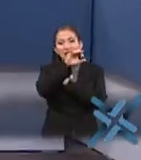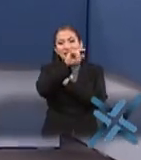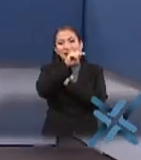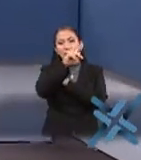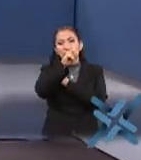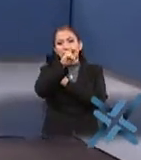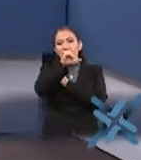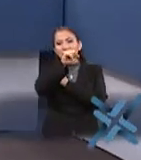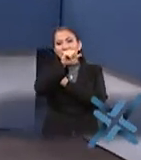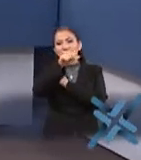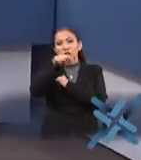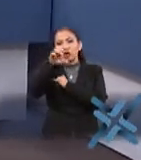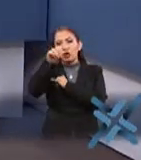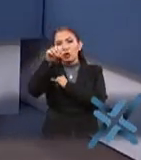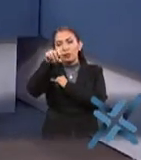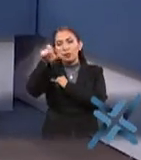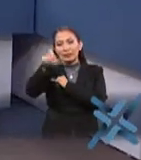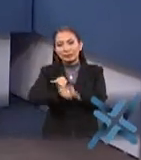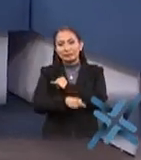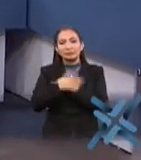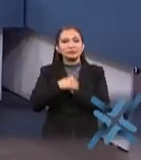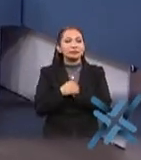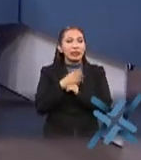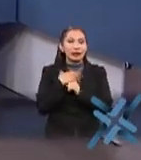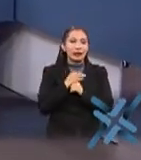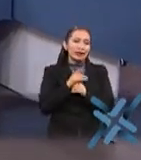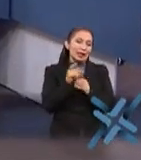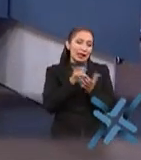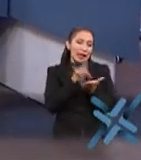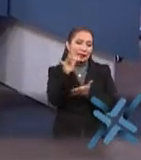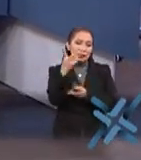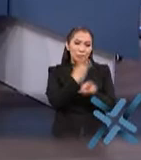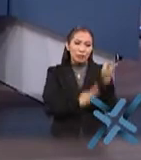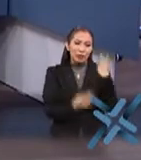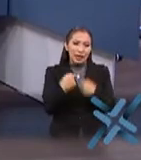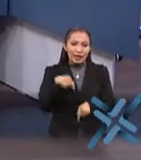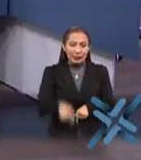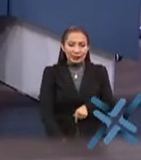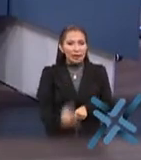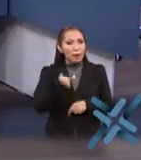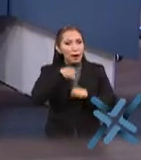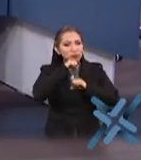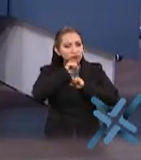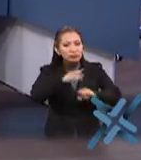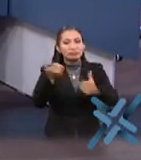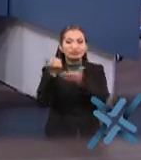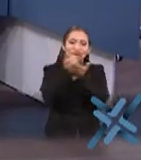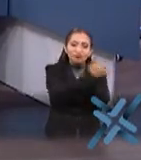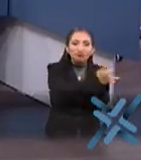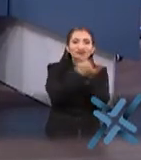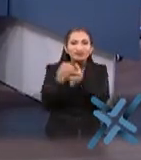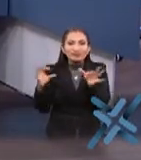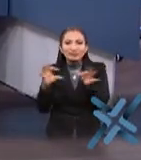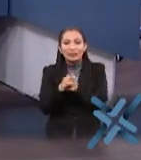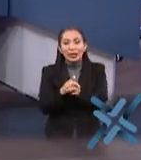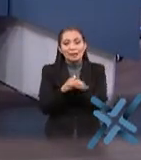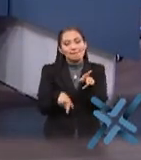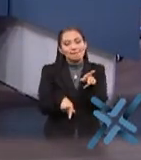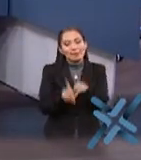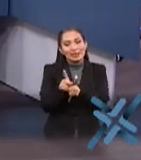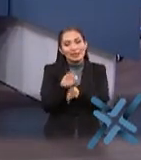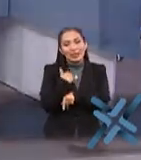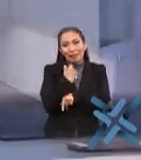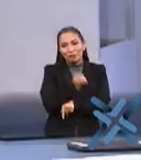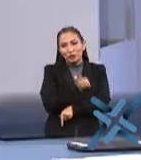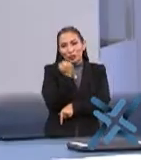CONACYTprensa.mx. Y Facebook es Ciencia MX. Gracias, Iris, por haber estado aquí lanzando esta colaboración y dándonos pues la patadita también.